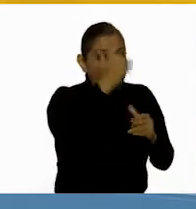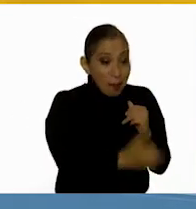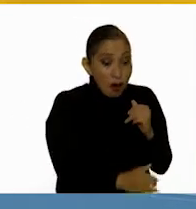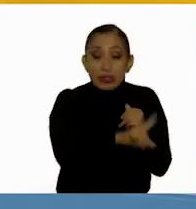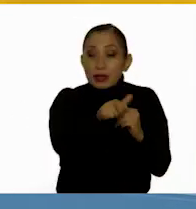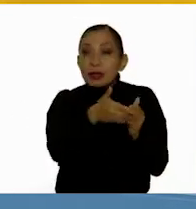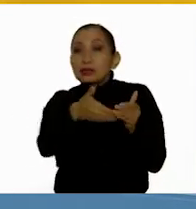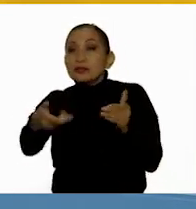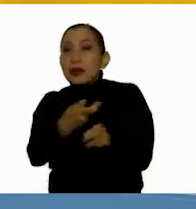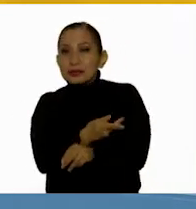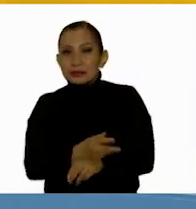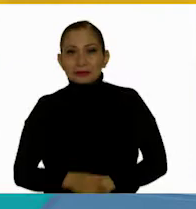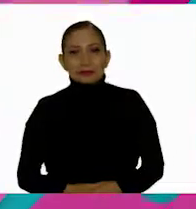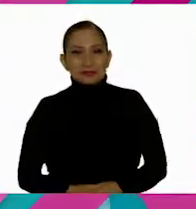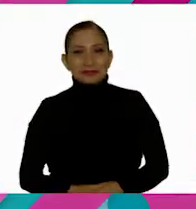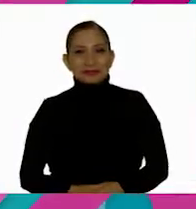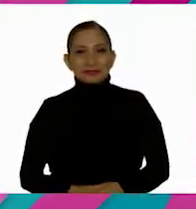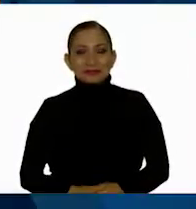independencia? Sí, vamos.